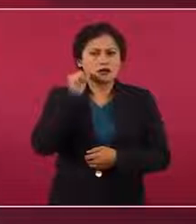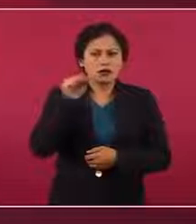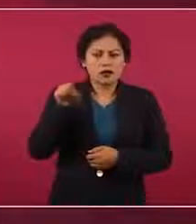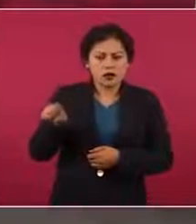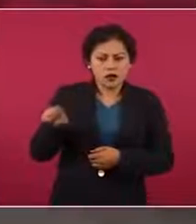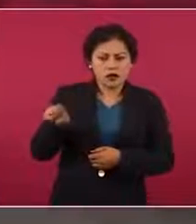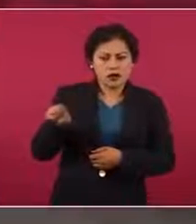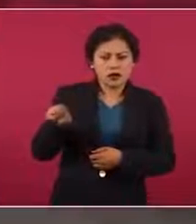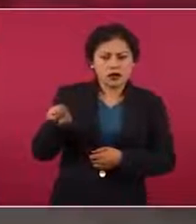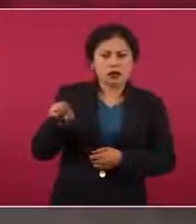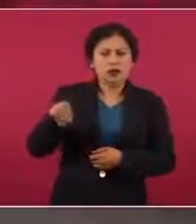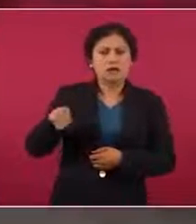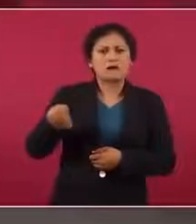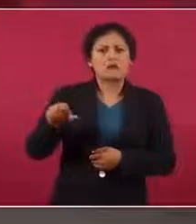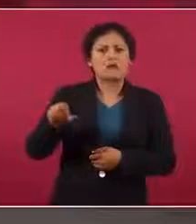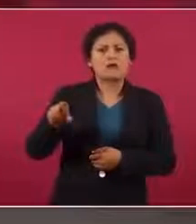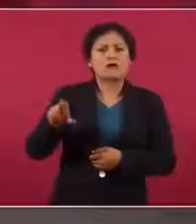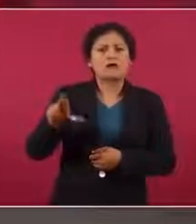Marcelo Ebrard